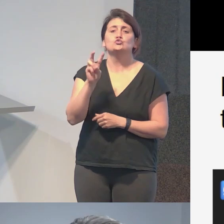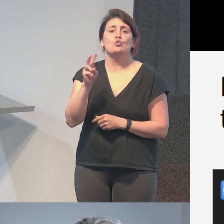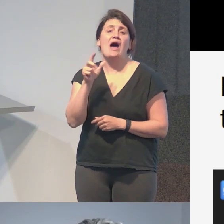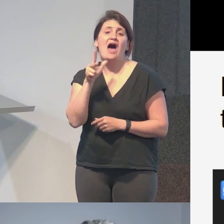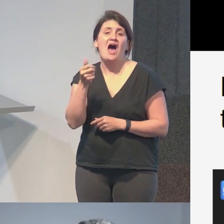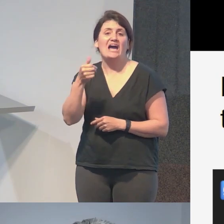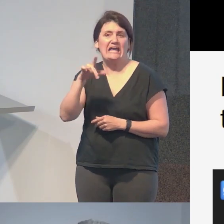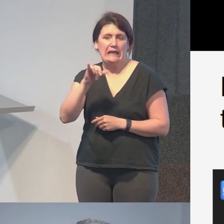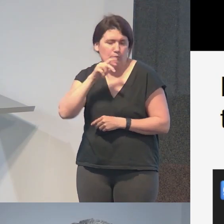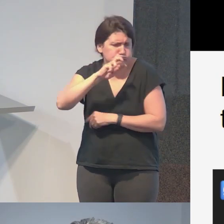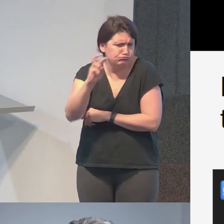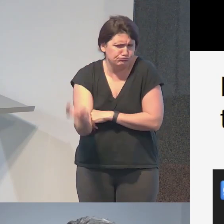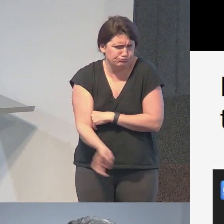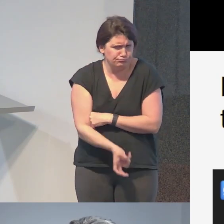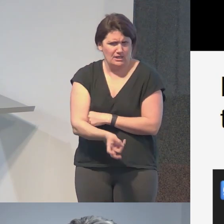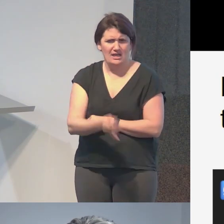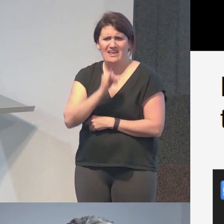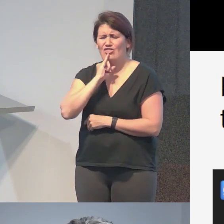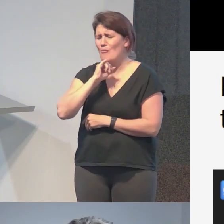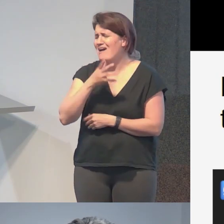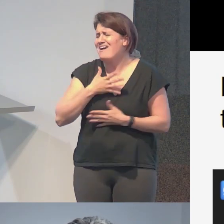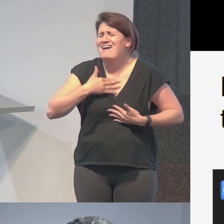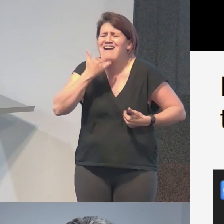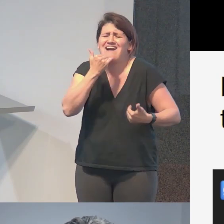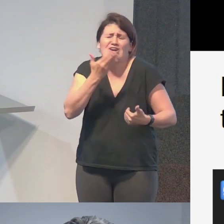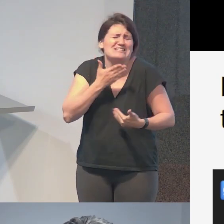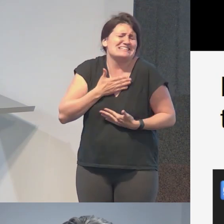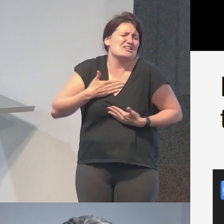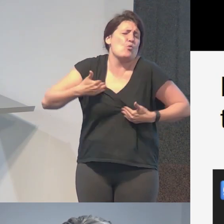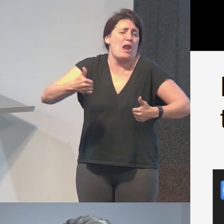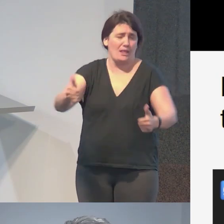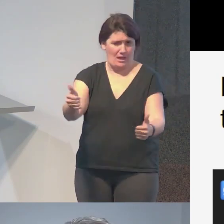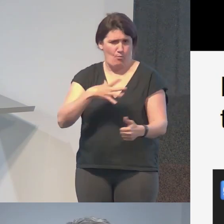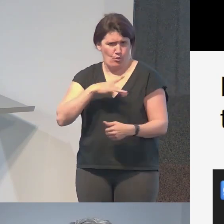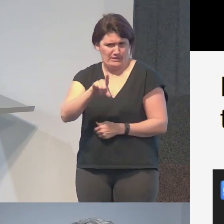o casi a la lengua que quieras.